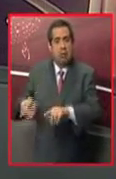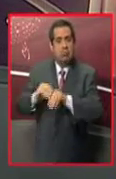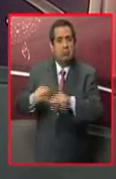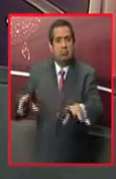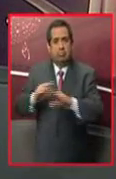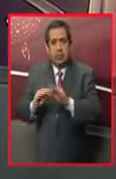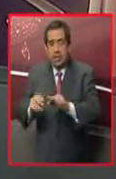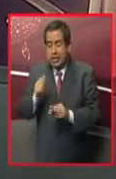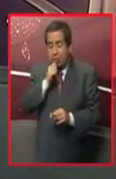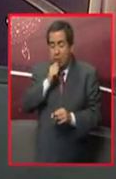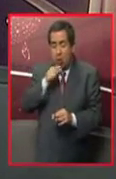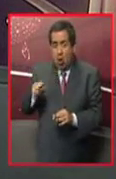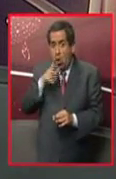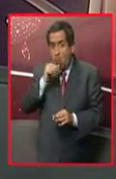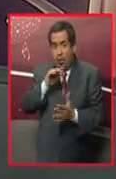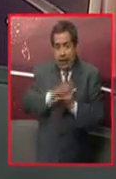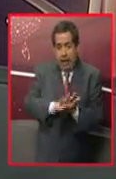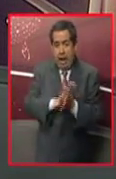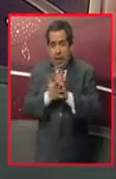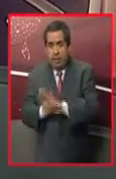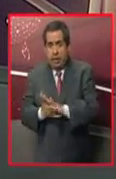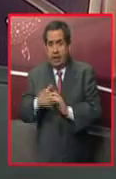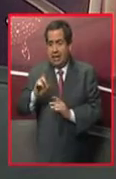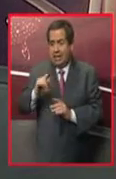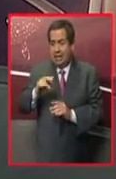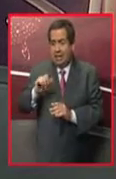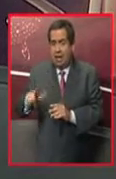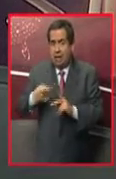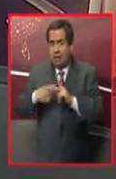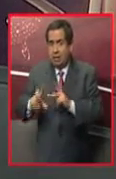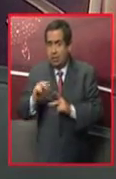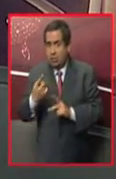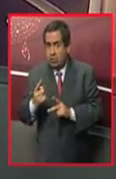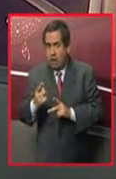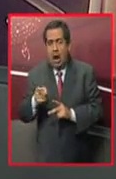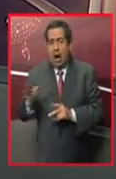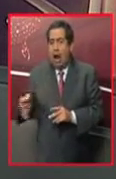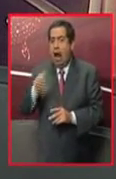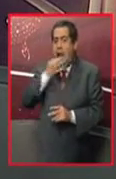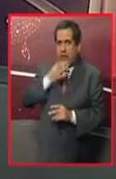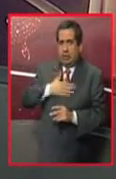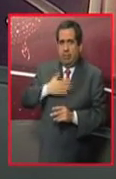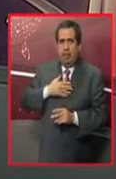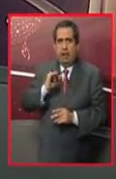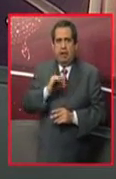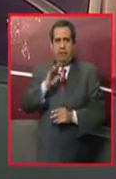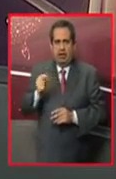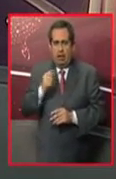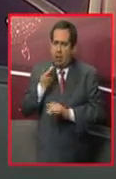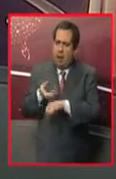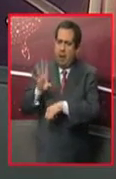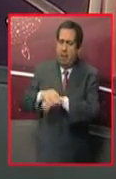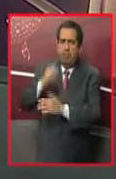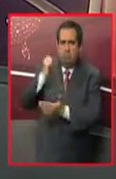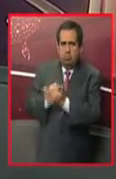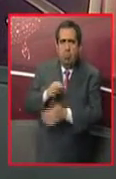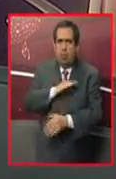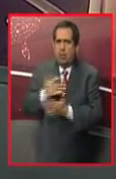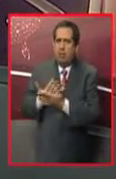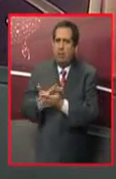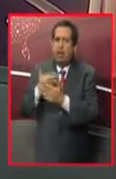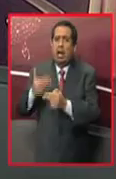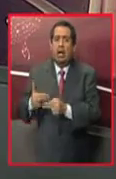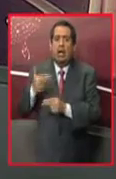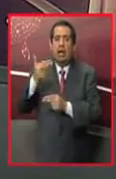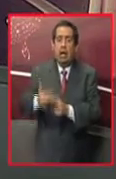que no estén en condiciones de iniciar transmisiones al 31 de diciembre, informen al IFT para obtener la suspensión temporal de transiciones digitales,